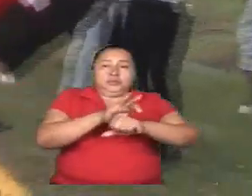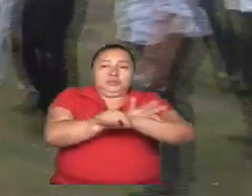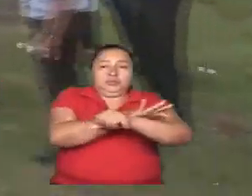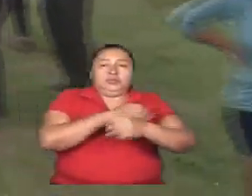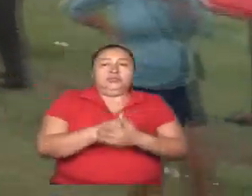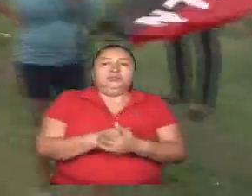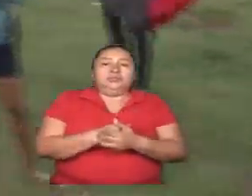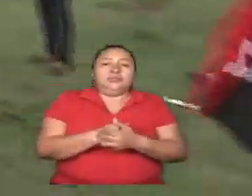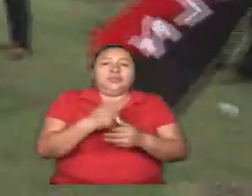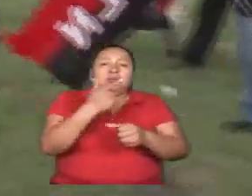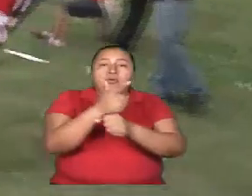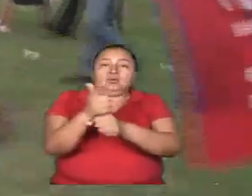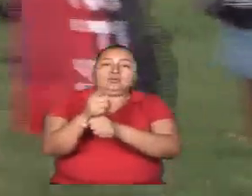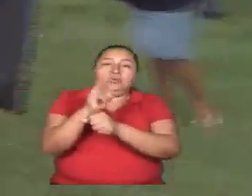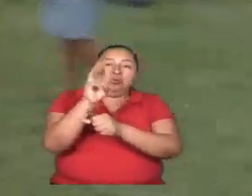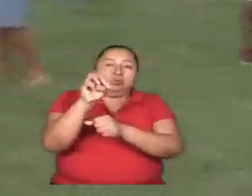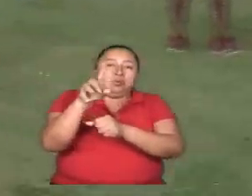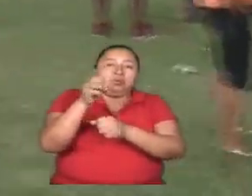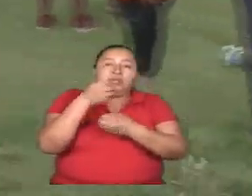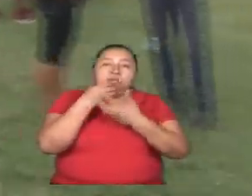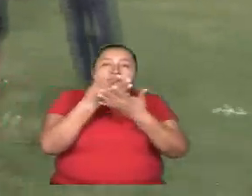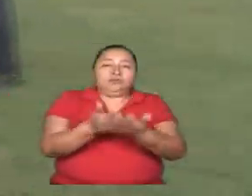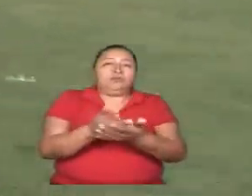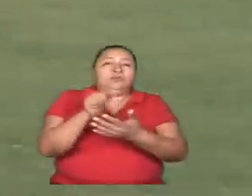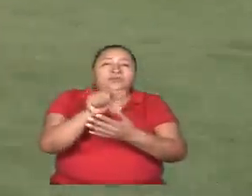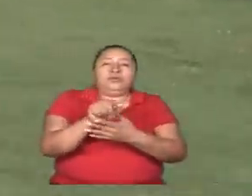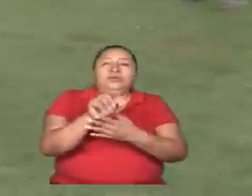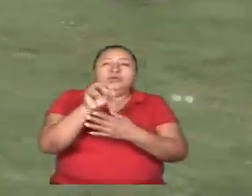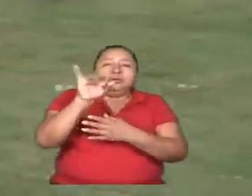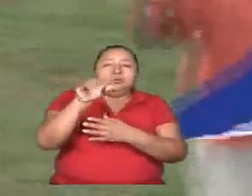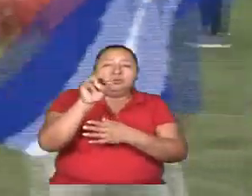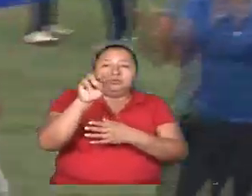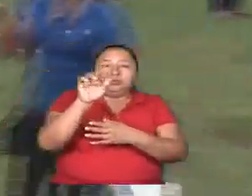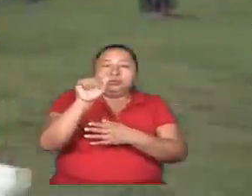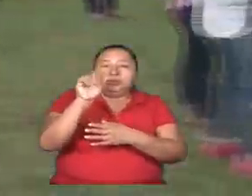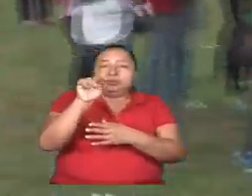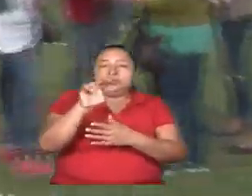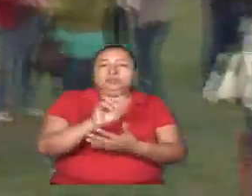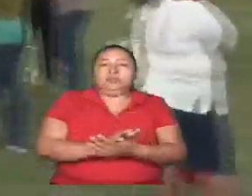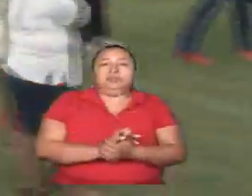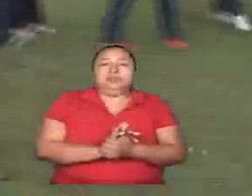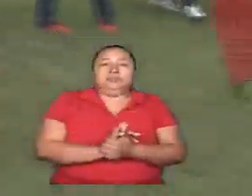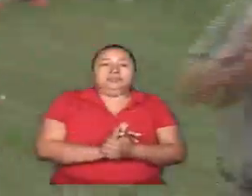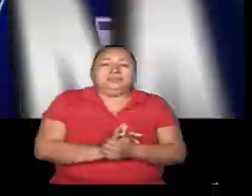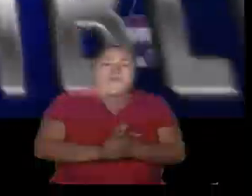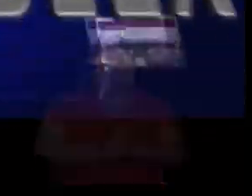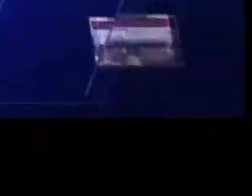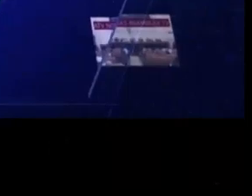Murillo. Con cámara de Wendell Noguera, informó para el canal parlamentario Jonathan Castro.